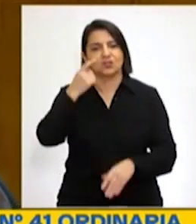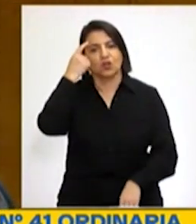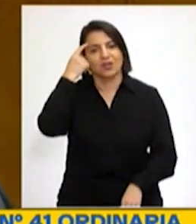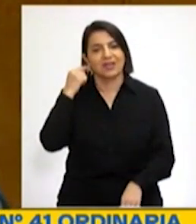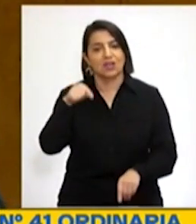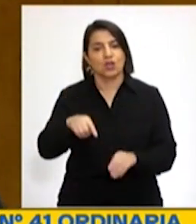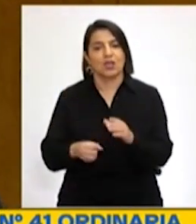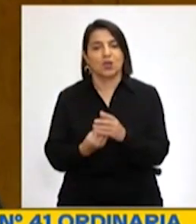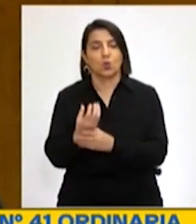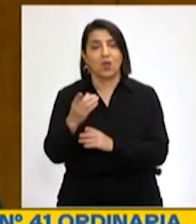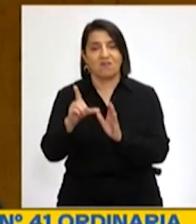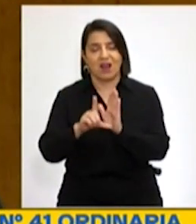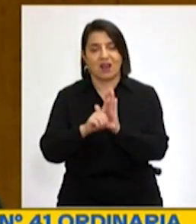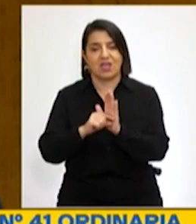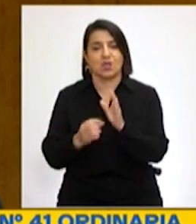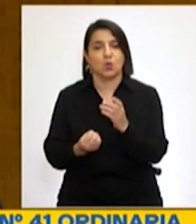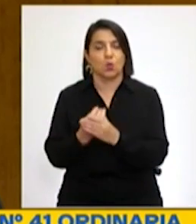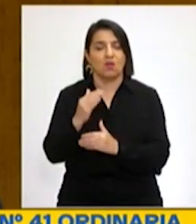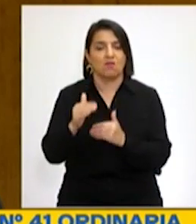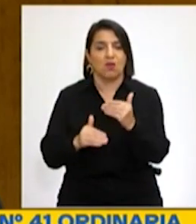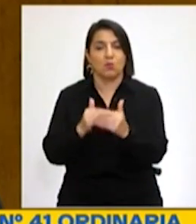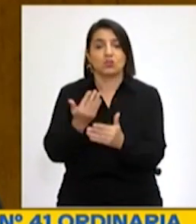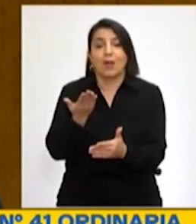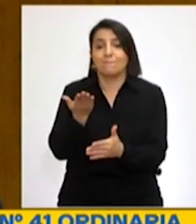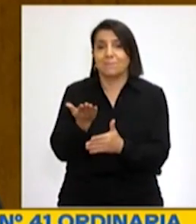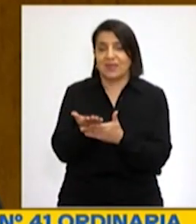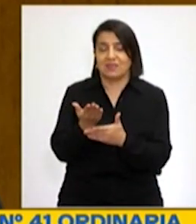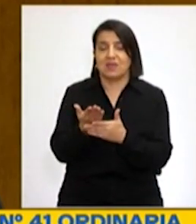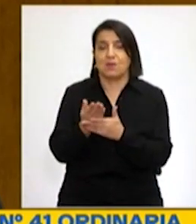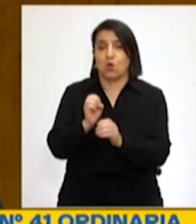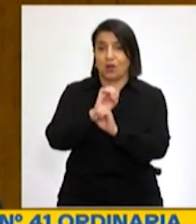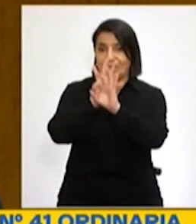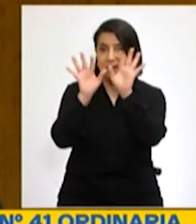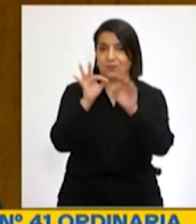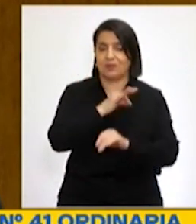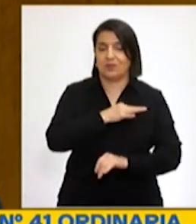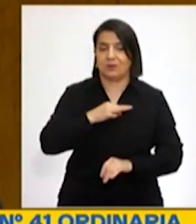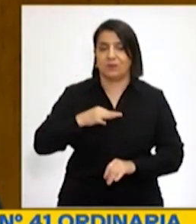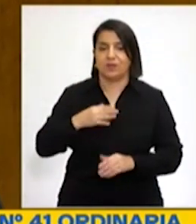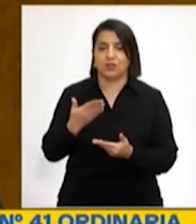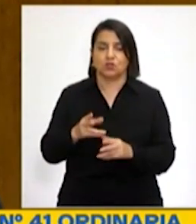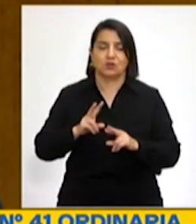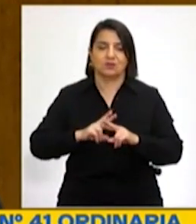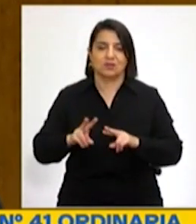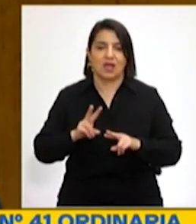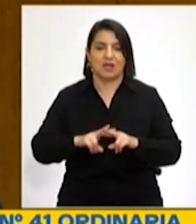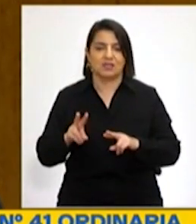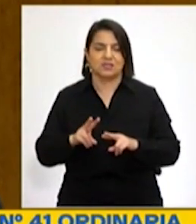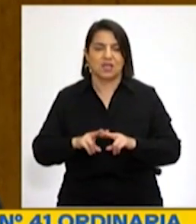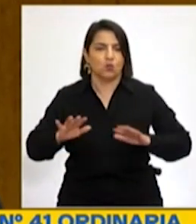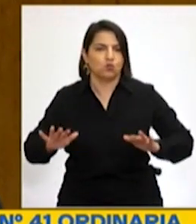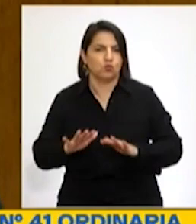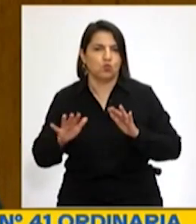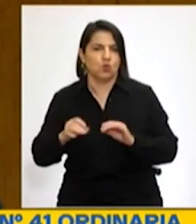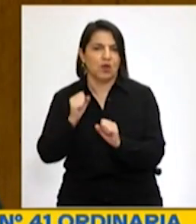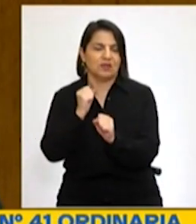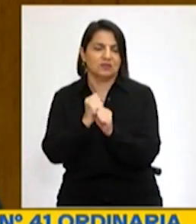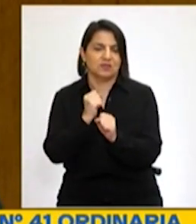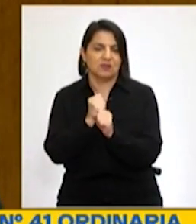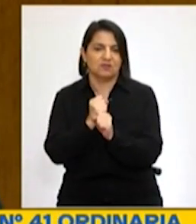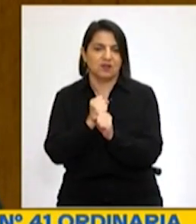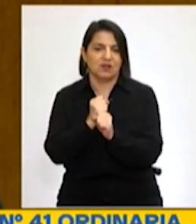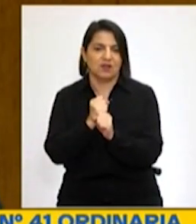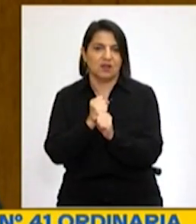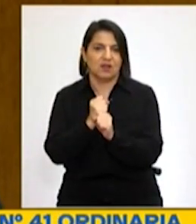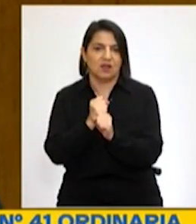esa nueva ley ese nuevo proceso del cual le pedimos incluso expresamente al ministerio que se realizara un intenso trabajo de